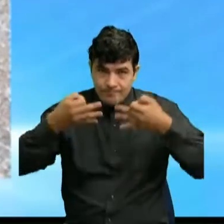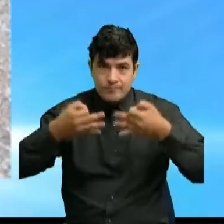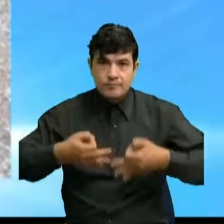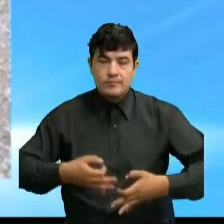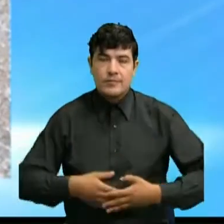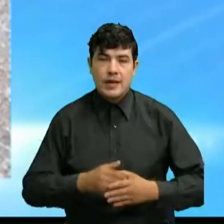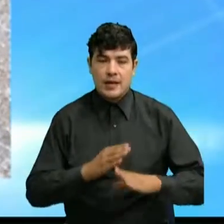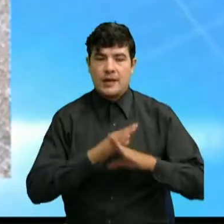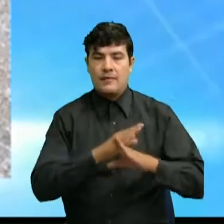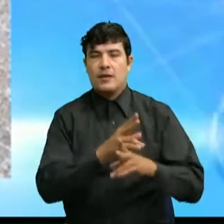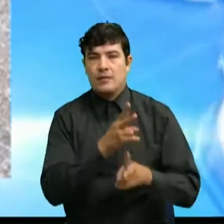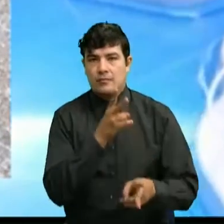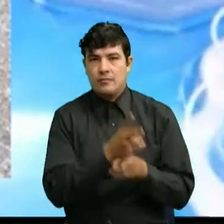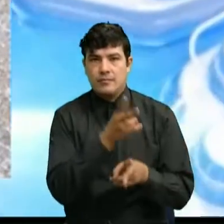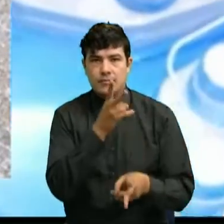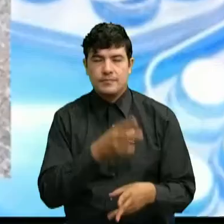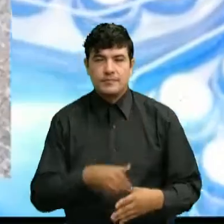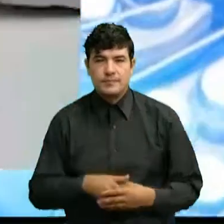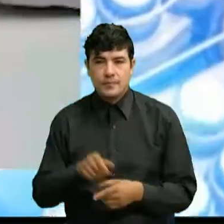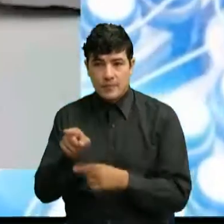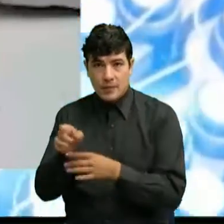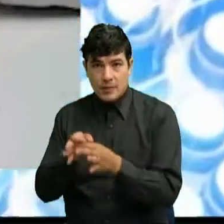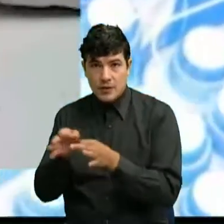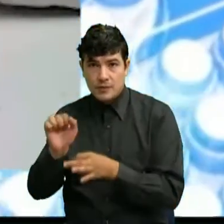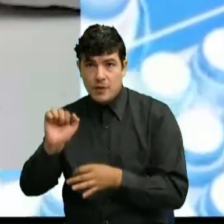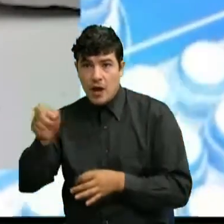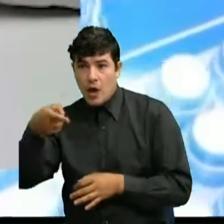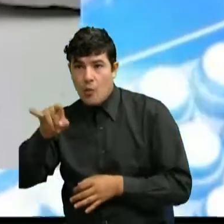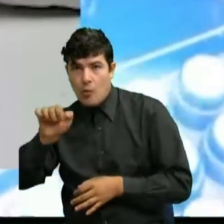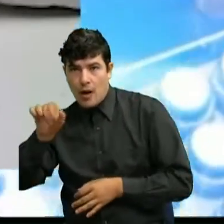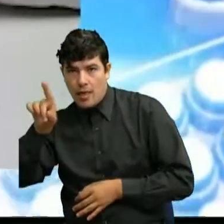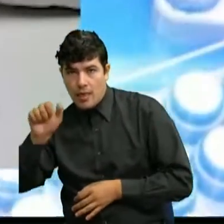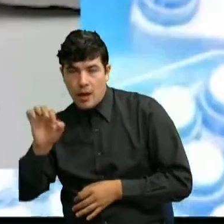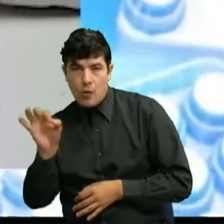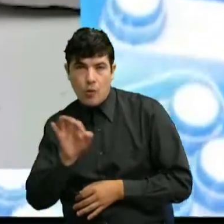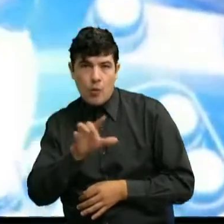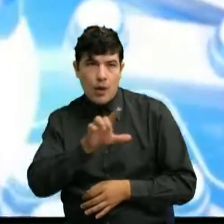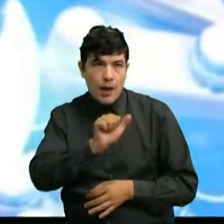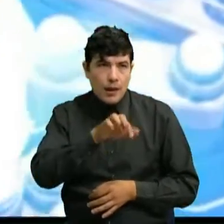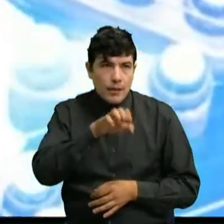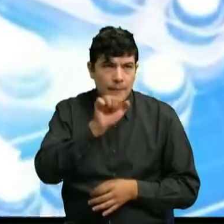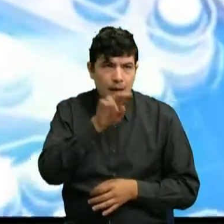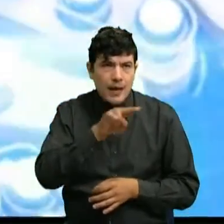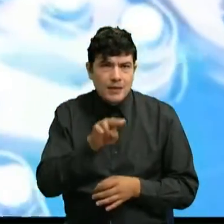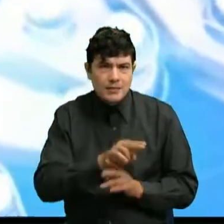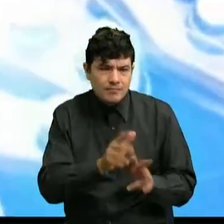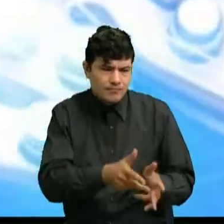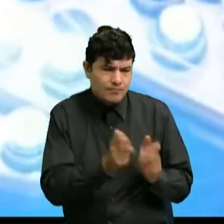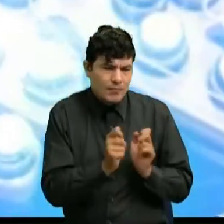zona limítrofe de los municipios de Aguada y La Paz explotan barita, un